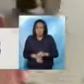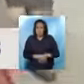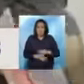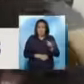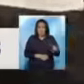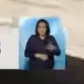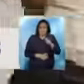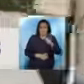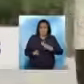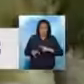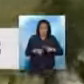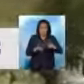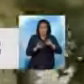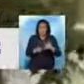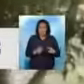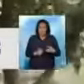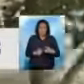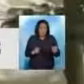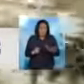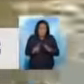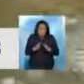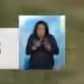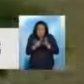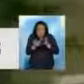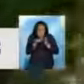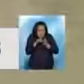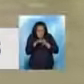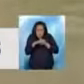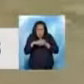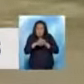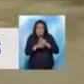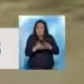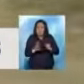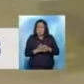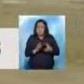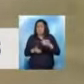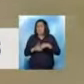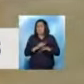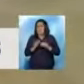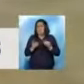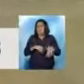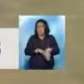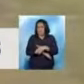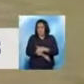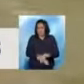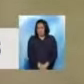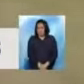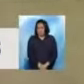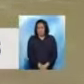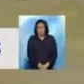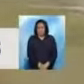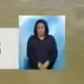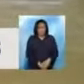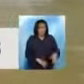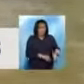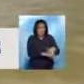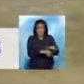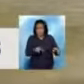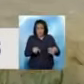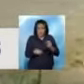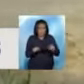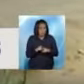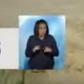Las aguas del río Piura se filtran por pequeñas rendijas que están inundando las calles. Prácticamente la avenida Sola de Piura es un